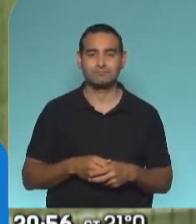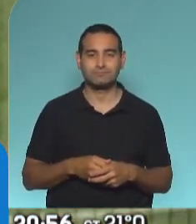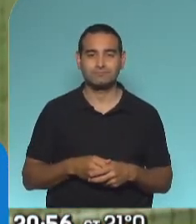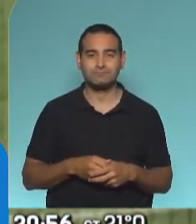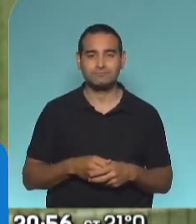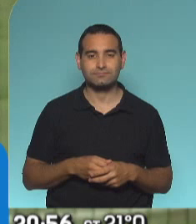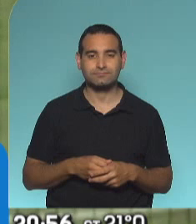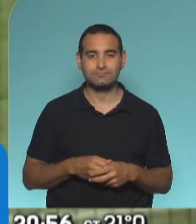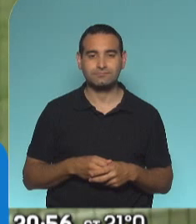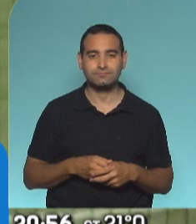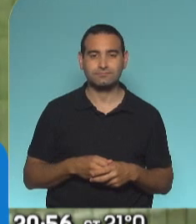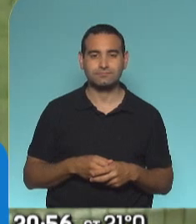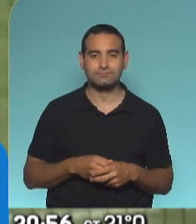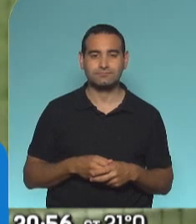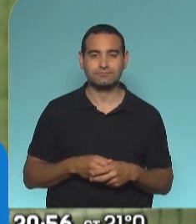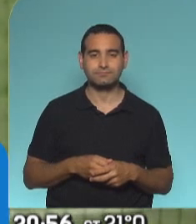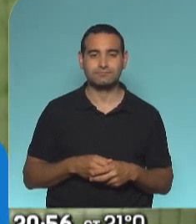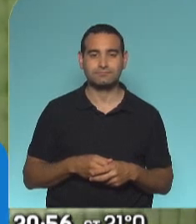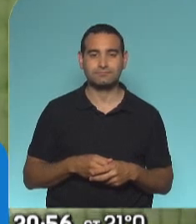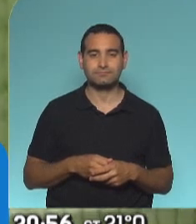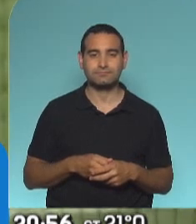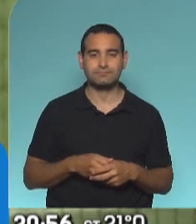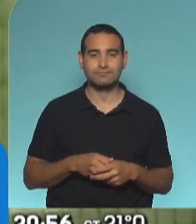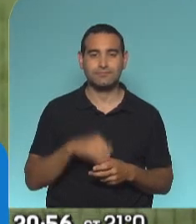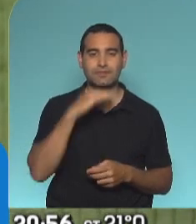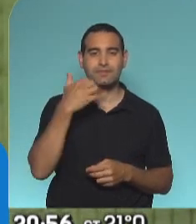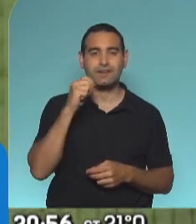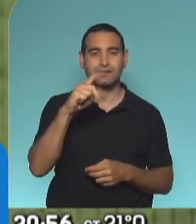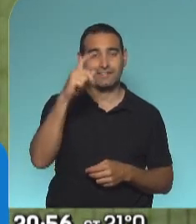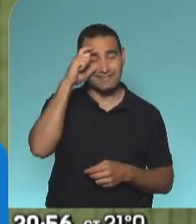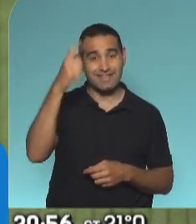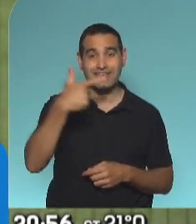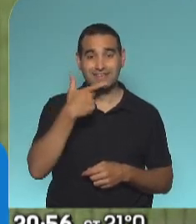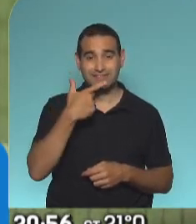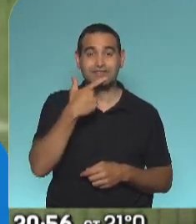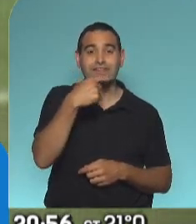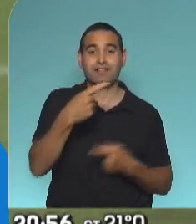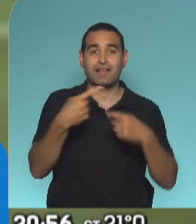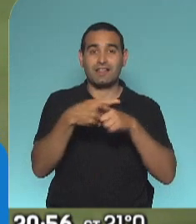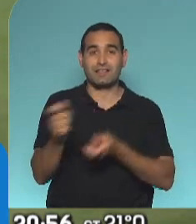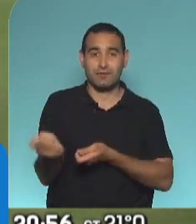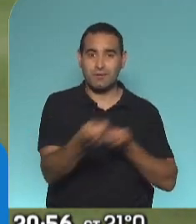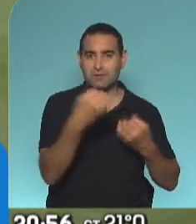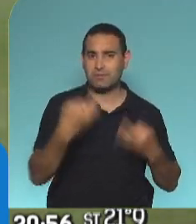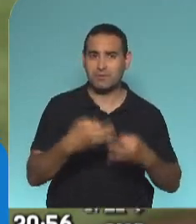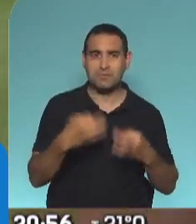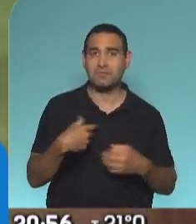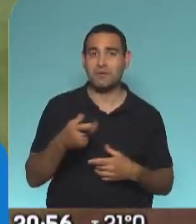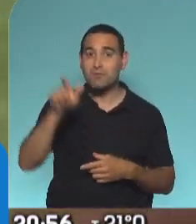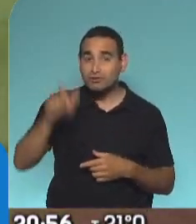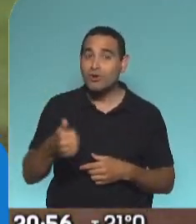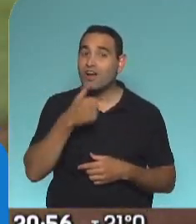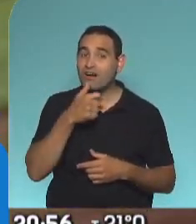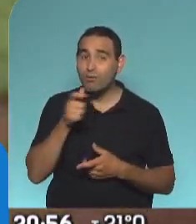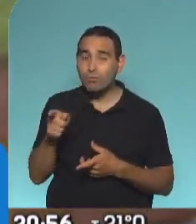bueno, fíjate. Fíjate ahí, Jake. Pero Jake, además, la liga de béisbol, muy importante. Fíjate que no necesita ni aguatero, ni